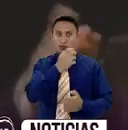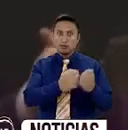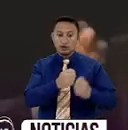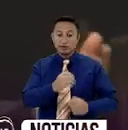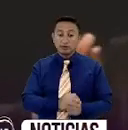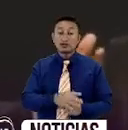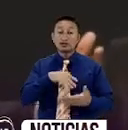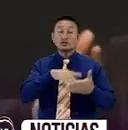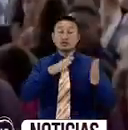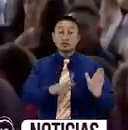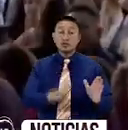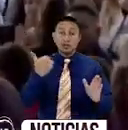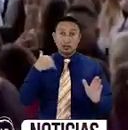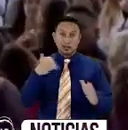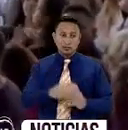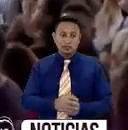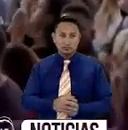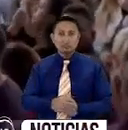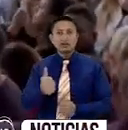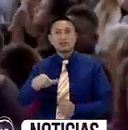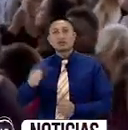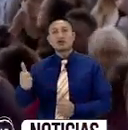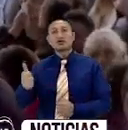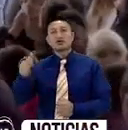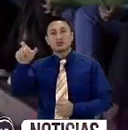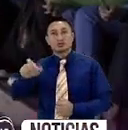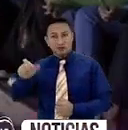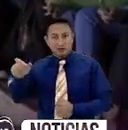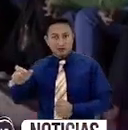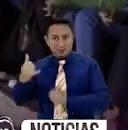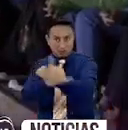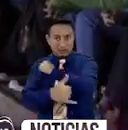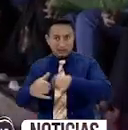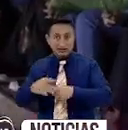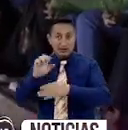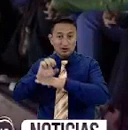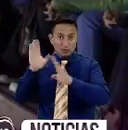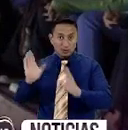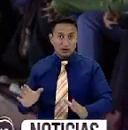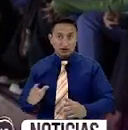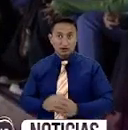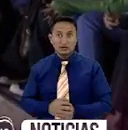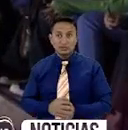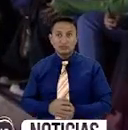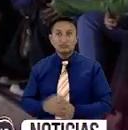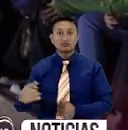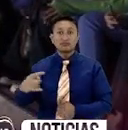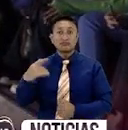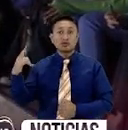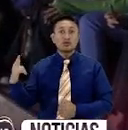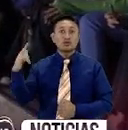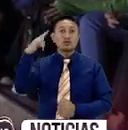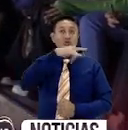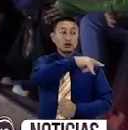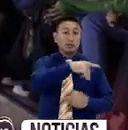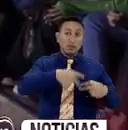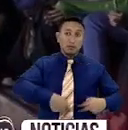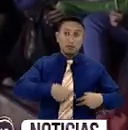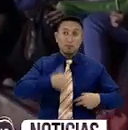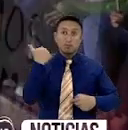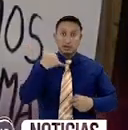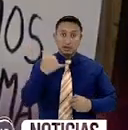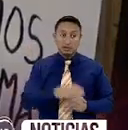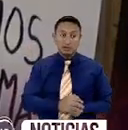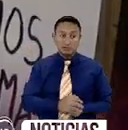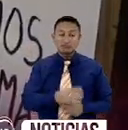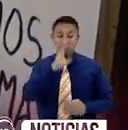a estudiantes argentinos sino también a los extranjeros entre ellos los Ecuatorianos quienes viajaron y viven en ese país